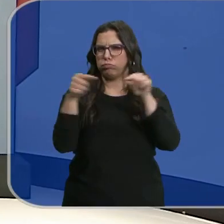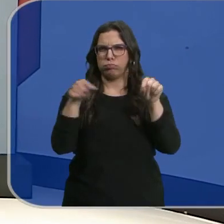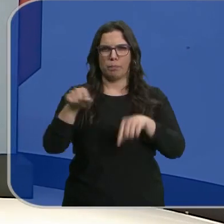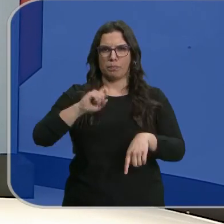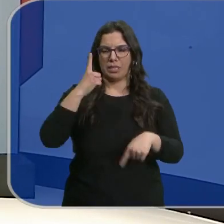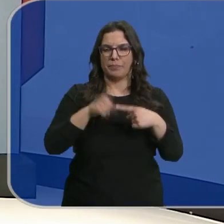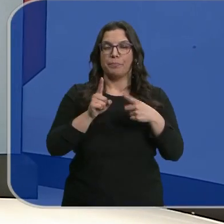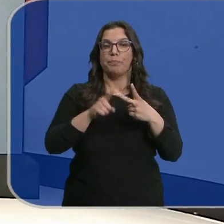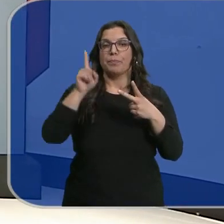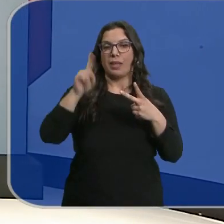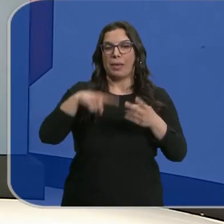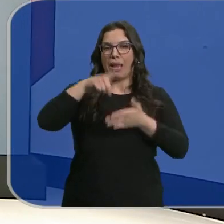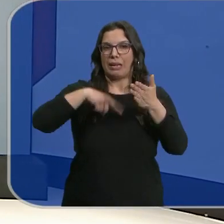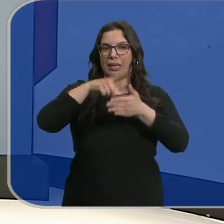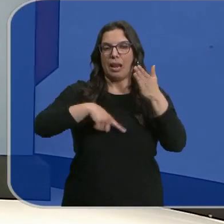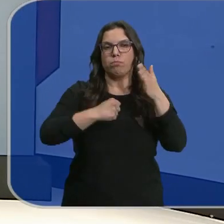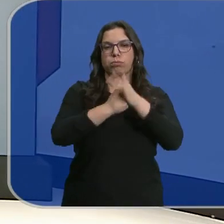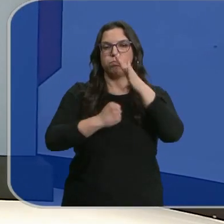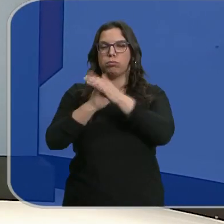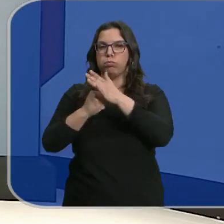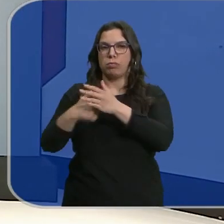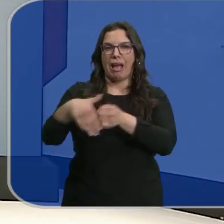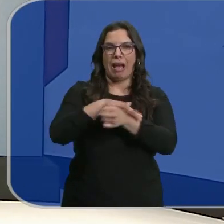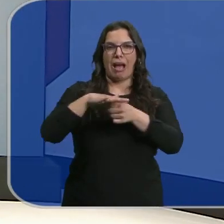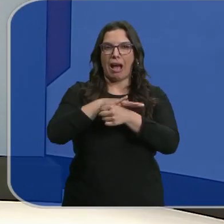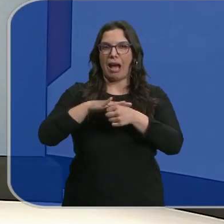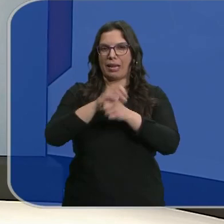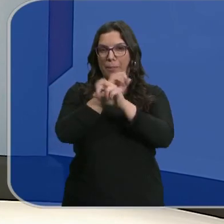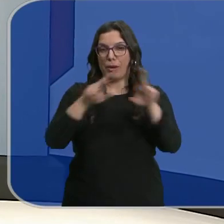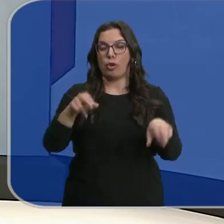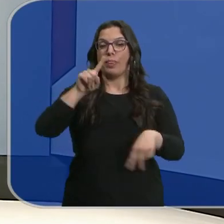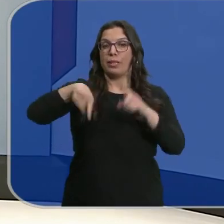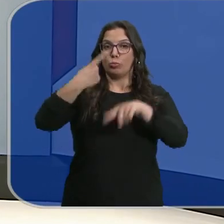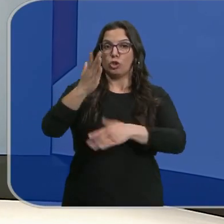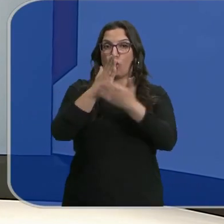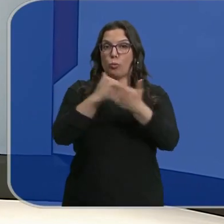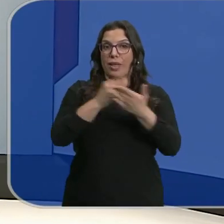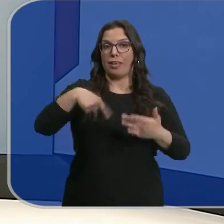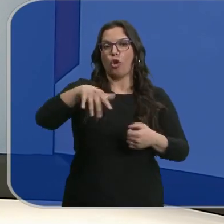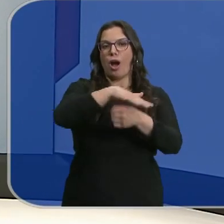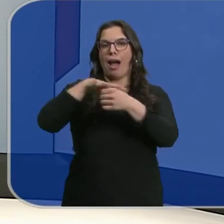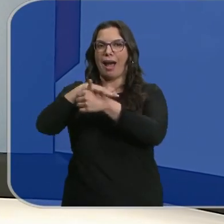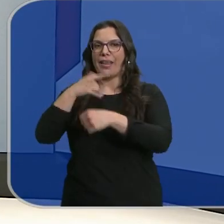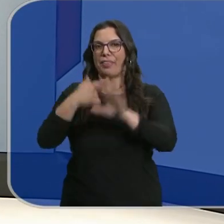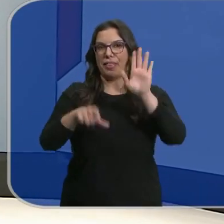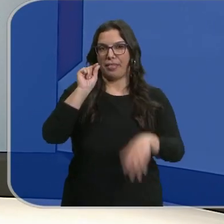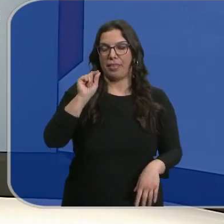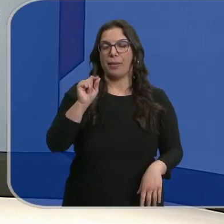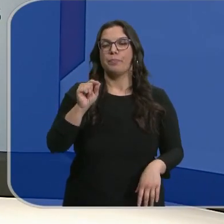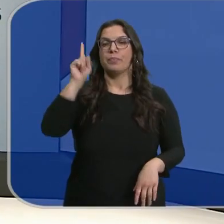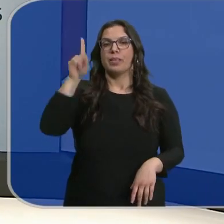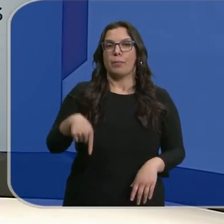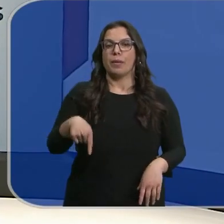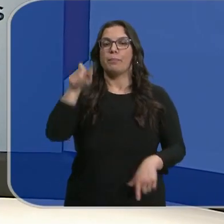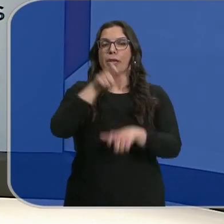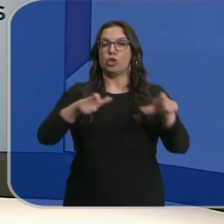forma se toparán todos los alquileres de todas las áreas tensionadas. Serán las comunidades quienes determinen esas zonas. Se rebaja la definición